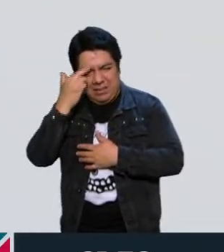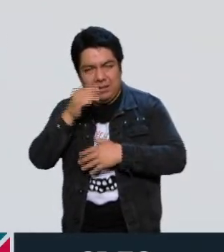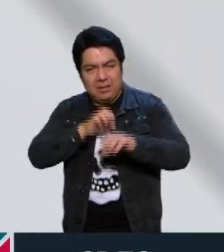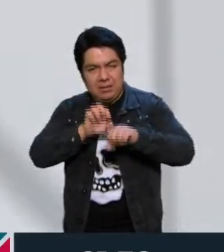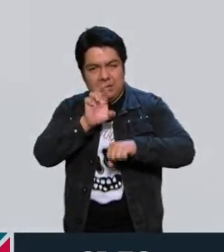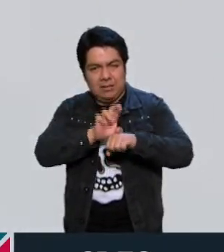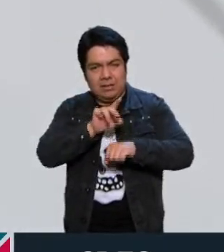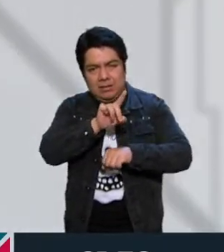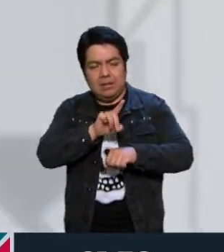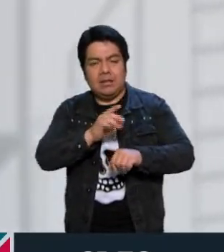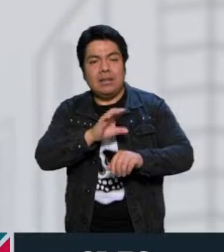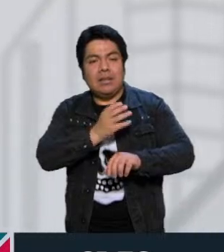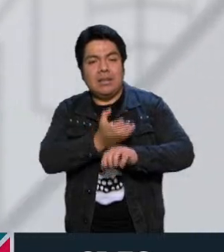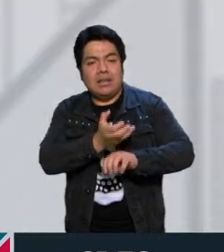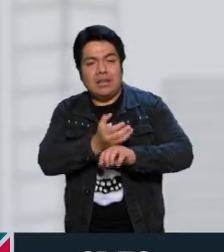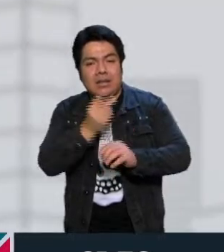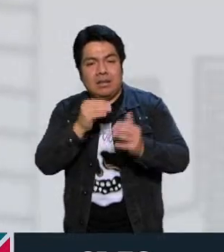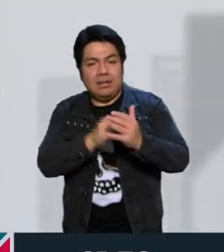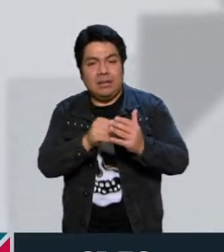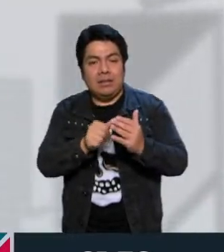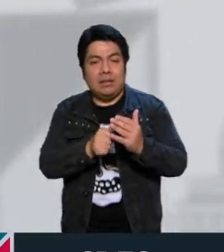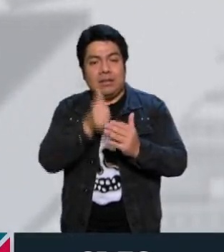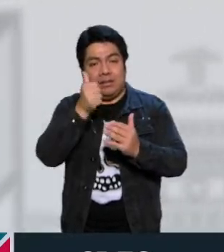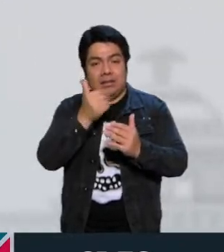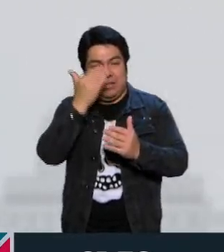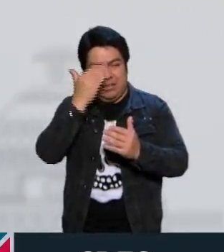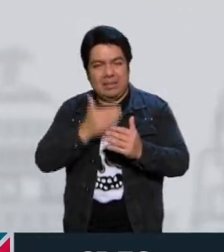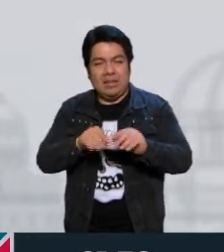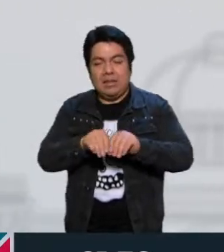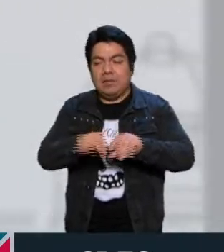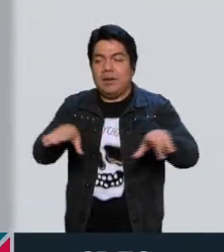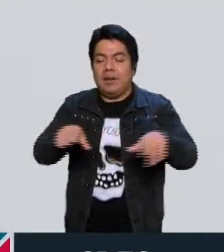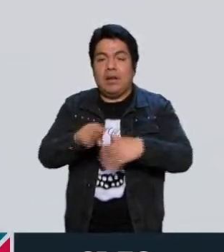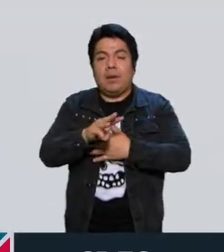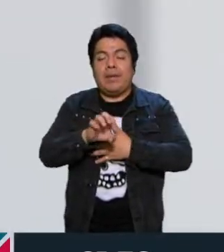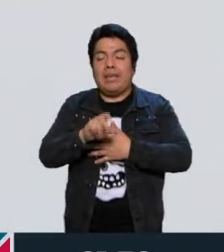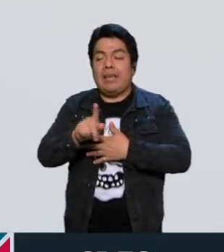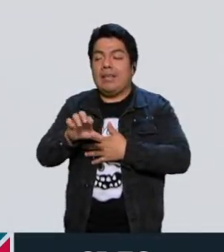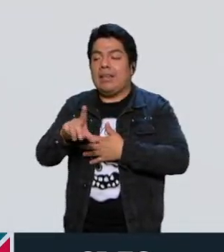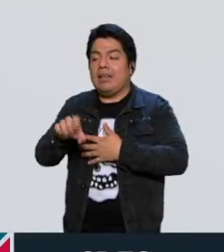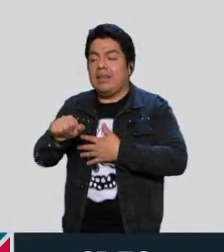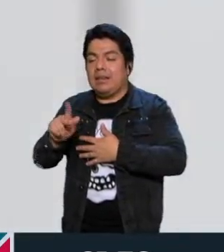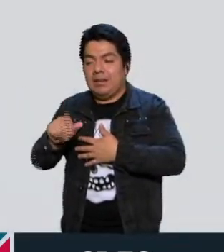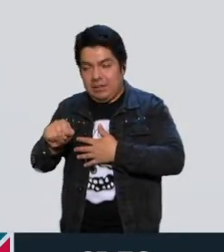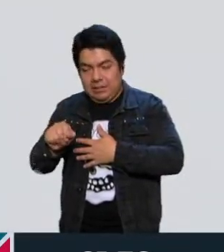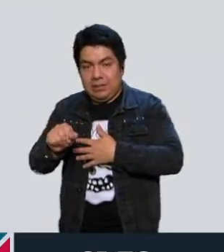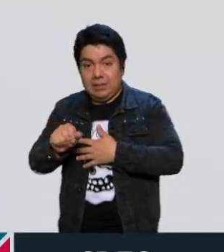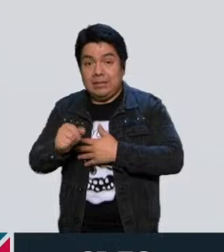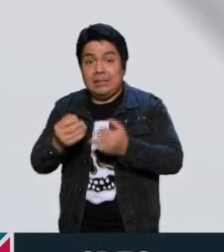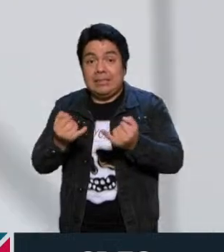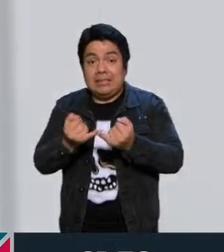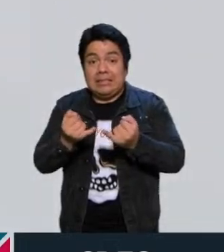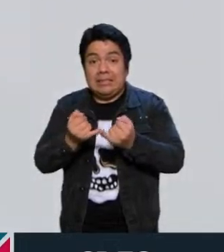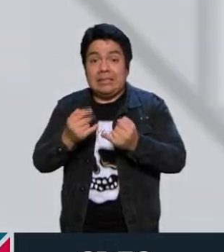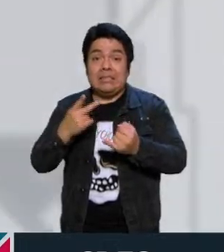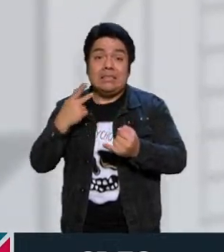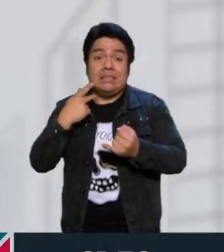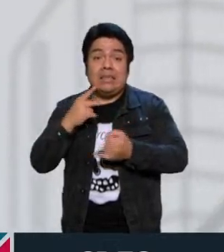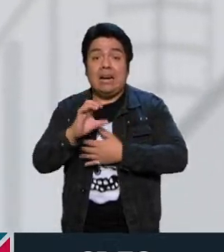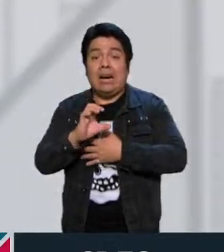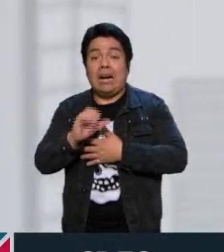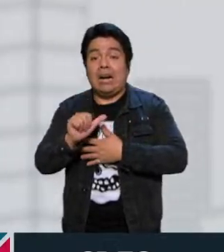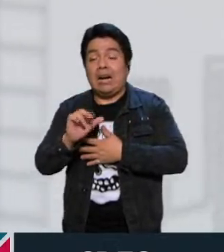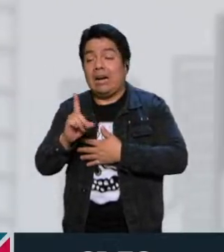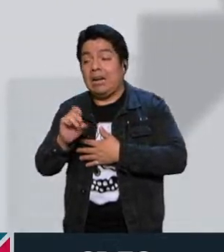en ese momento, en 2011, cuando se revelaron los cables de Wikileaks y Carlos Pascual revelaba pues cómo se llevaba a cabo la política